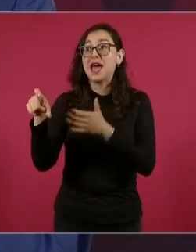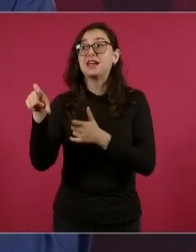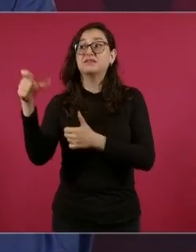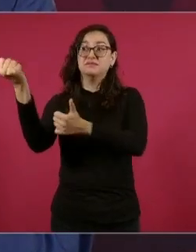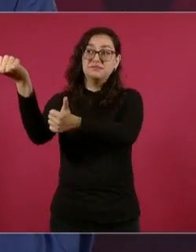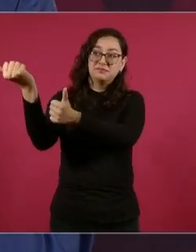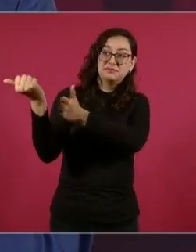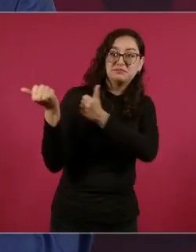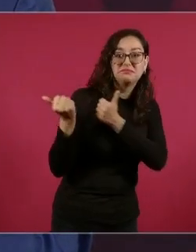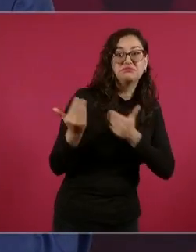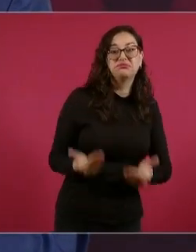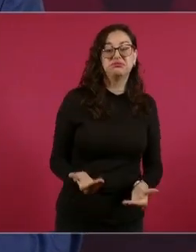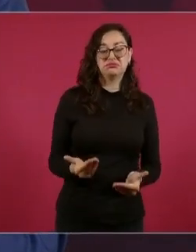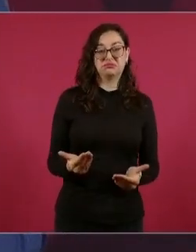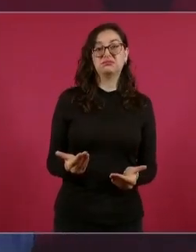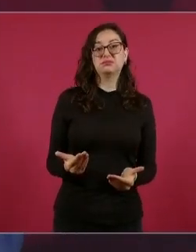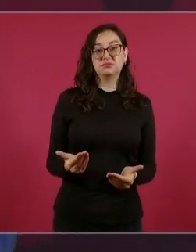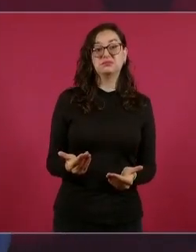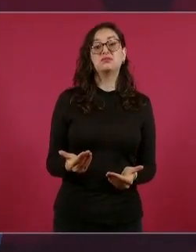es